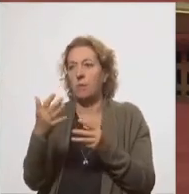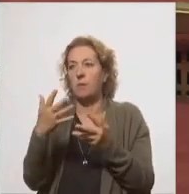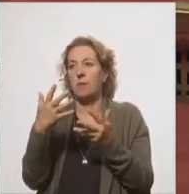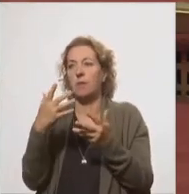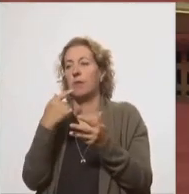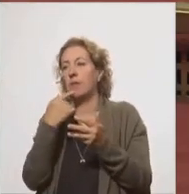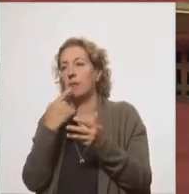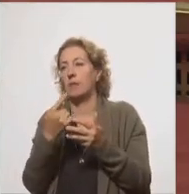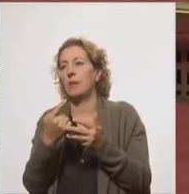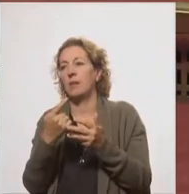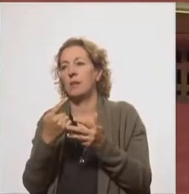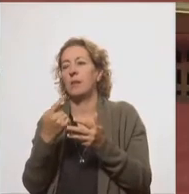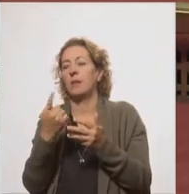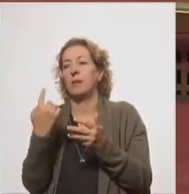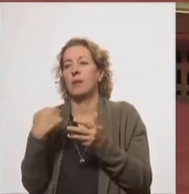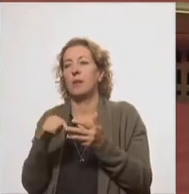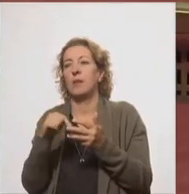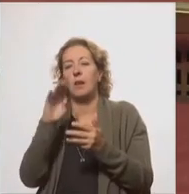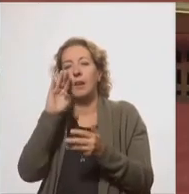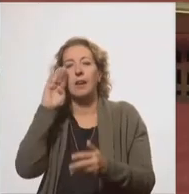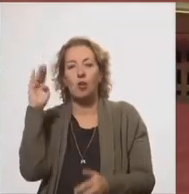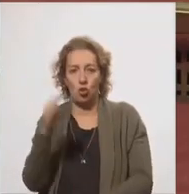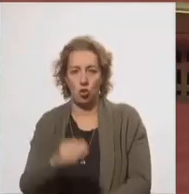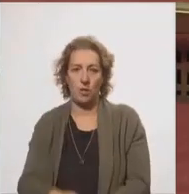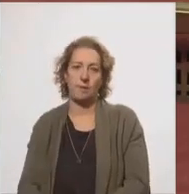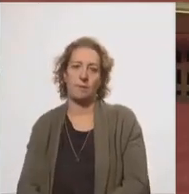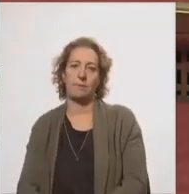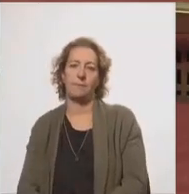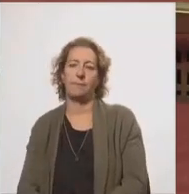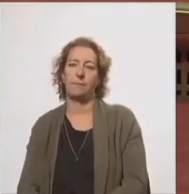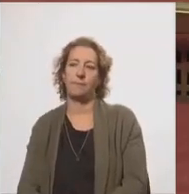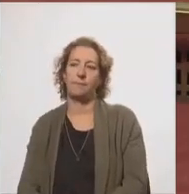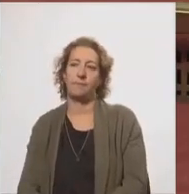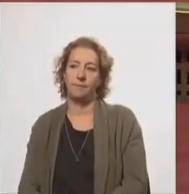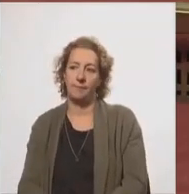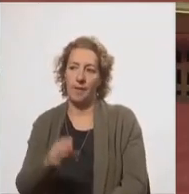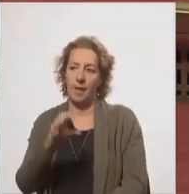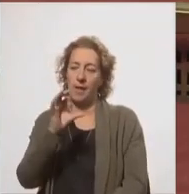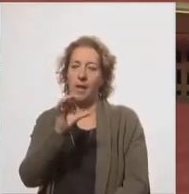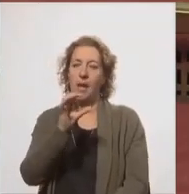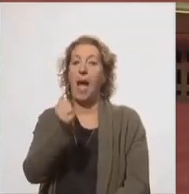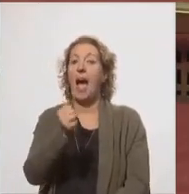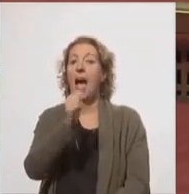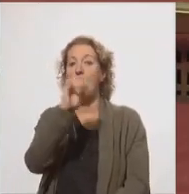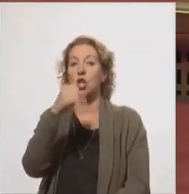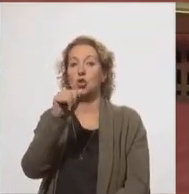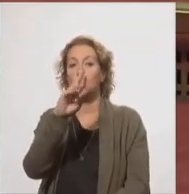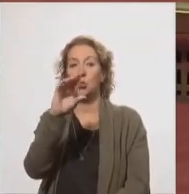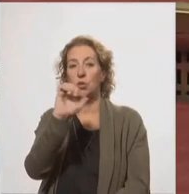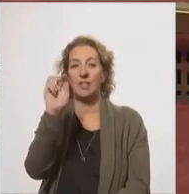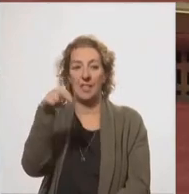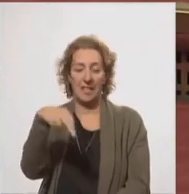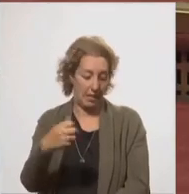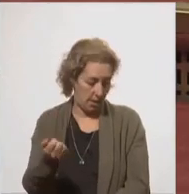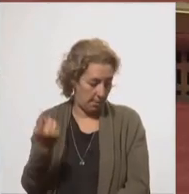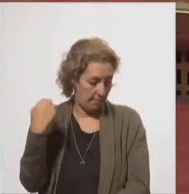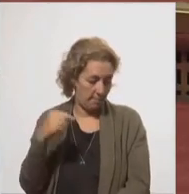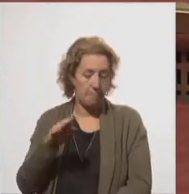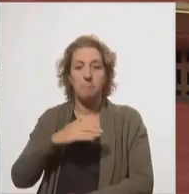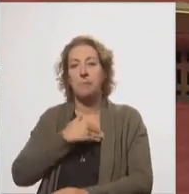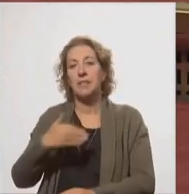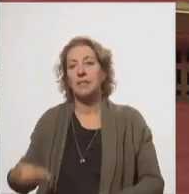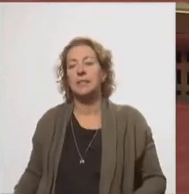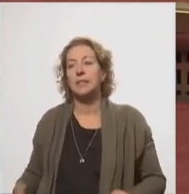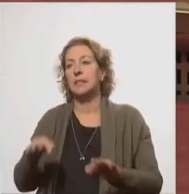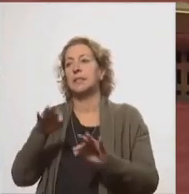definió que iban a ser reconocidas. En el caso de Azucena, cuando el entonces presidente electo, el